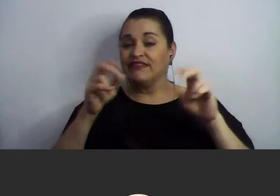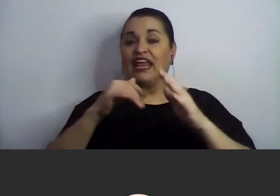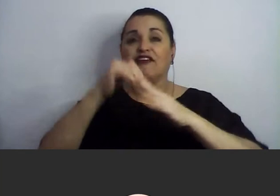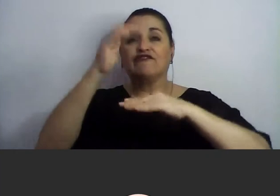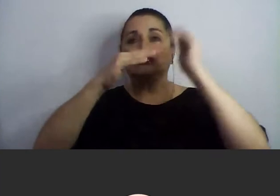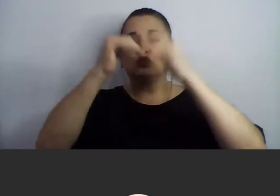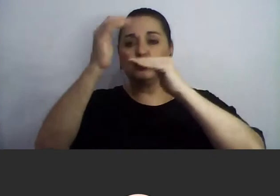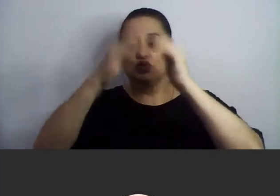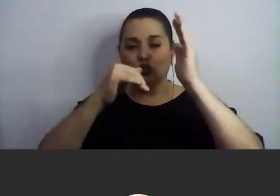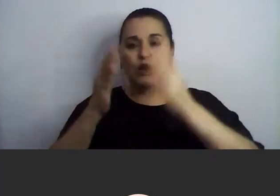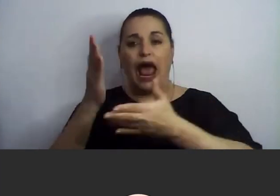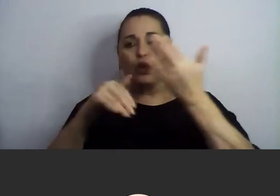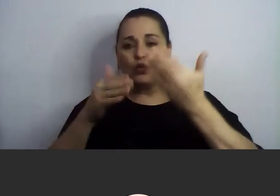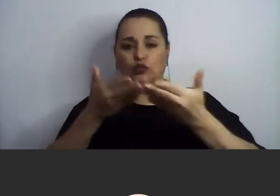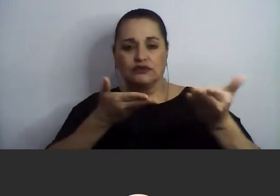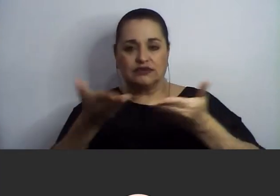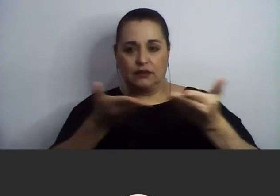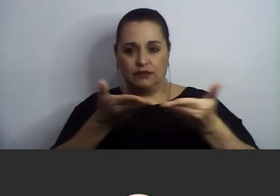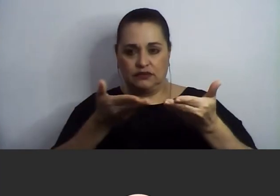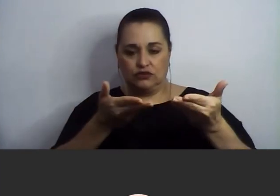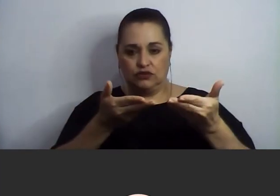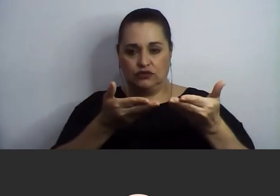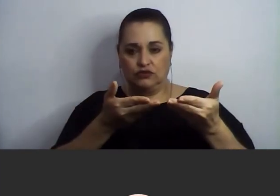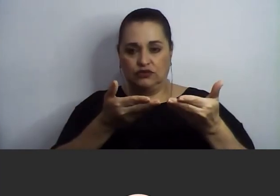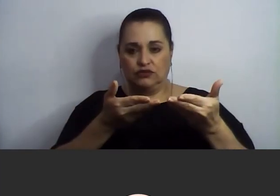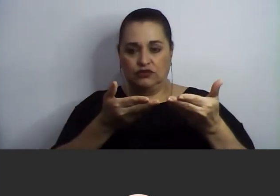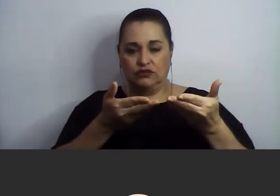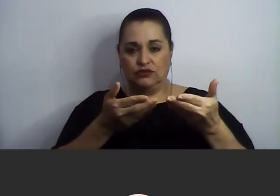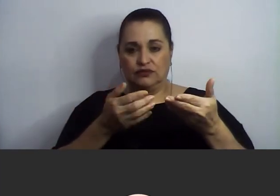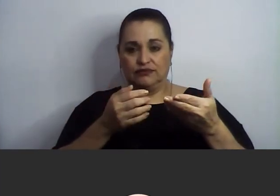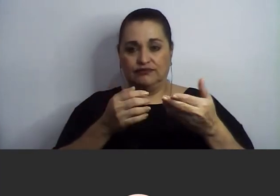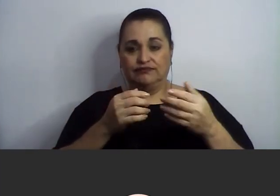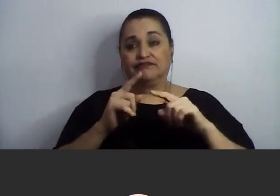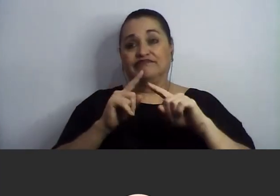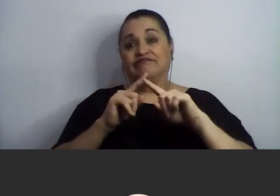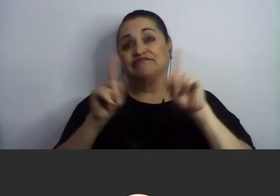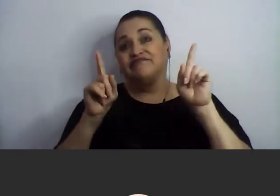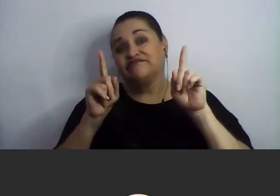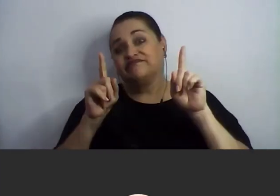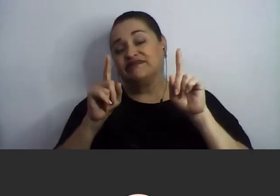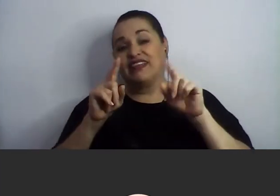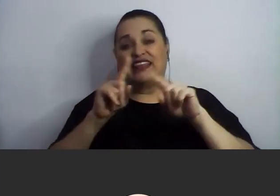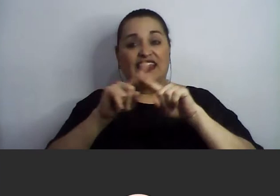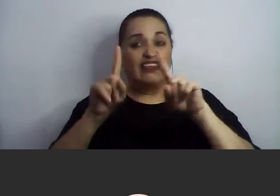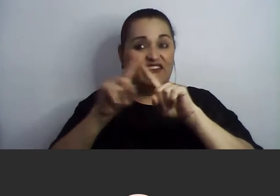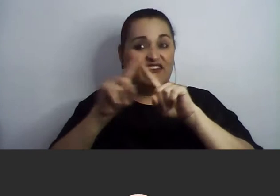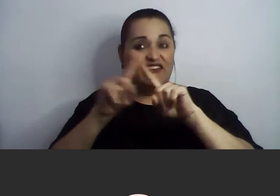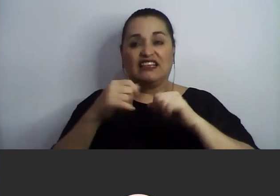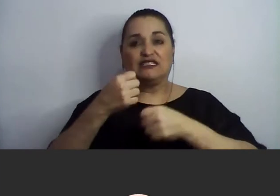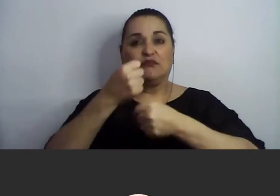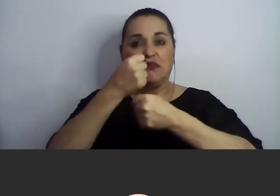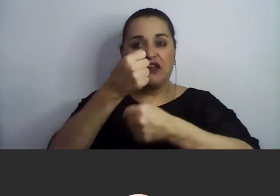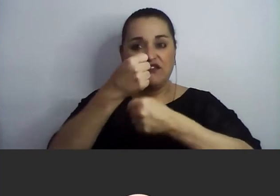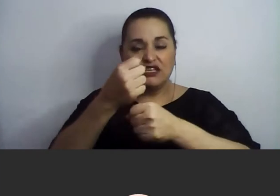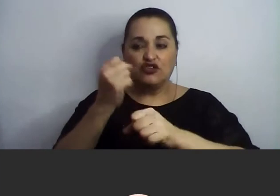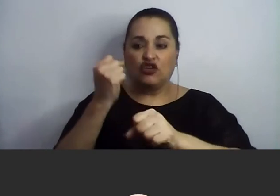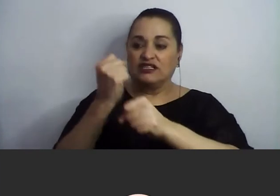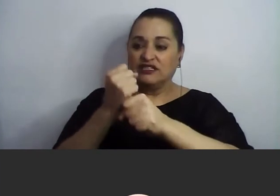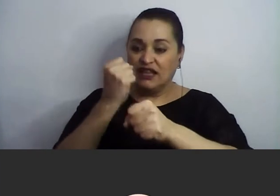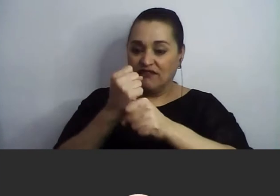y algunos servicios y algunos servicios a pesar de que en diferentes manifestaciones cuando han estado elaborando los